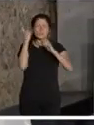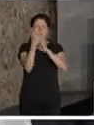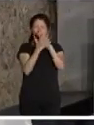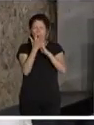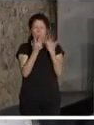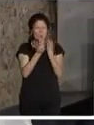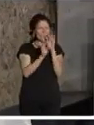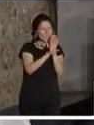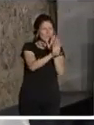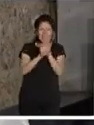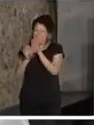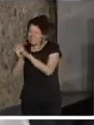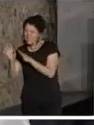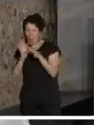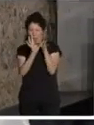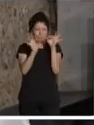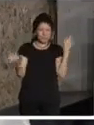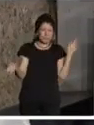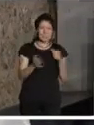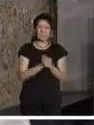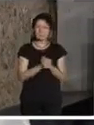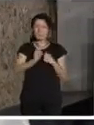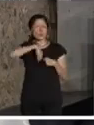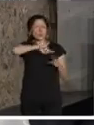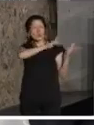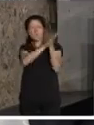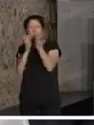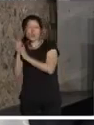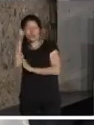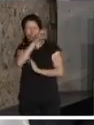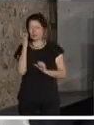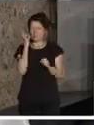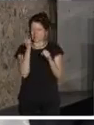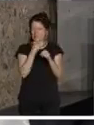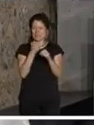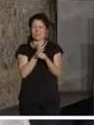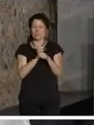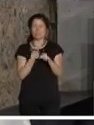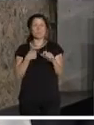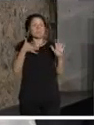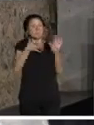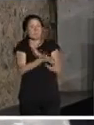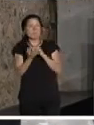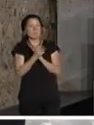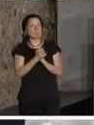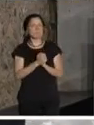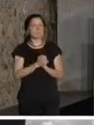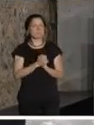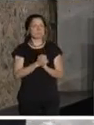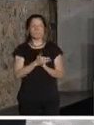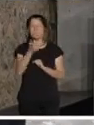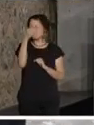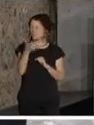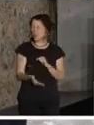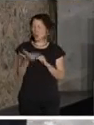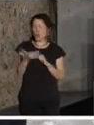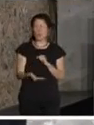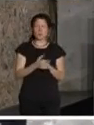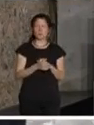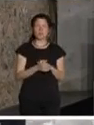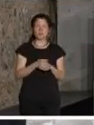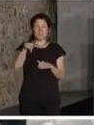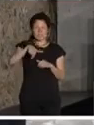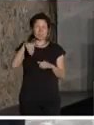con nuestros vecinos nuestras amigas nuestros compañeros de trabajo Y explicarles lo importante lo vital que es